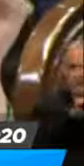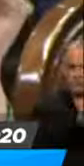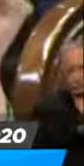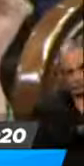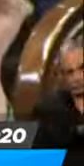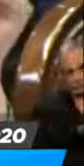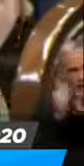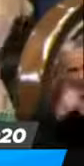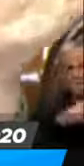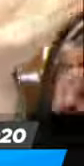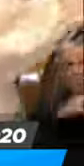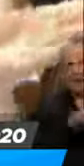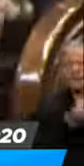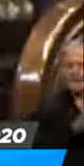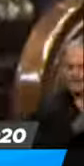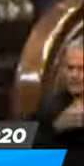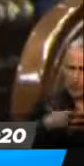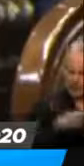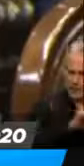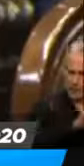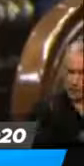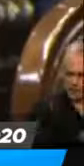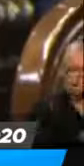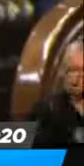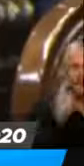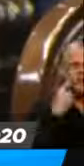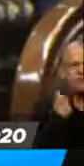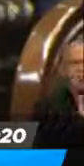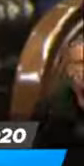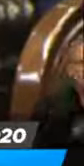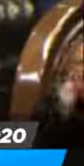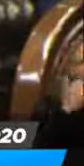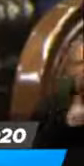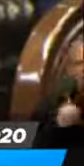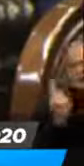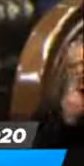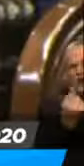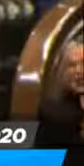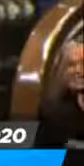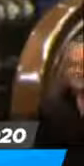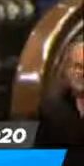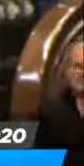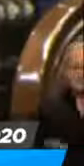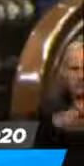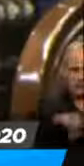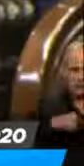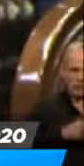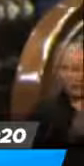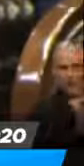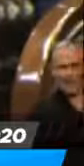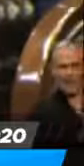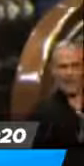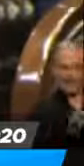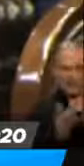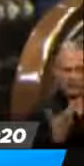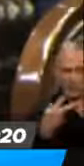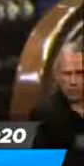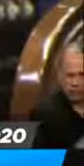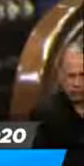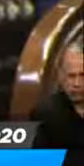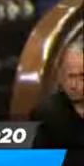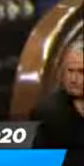protocolo del Ministerio de Salud, vive con su mamá sola. Y nosotros no le podemos restringir ni a ella ni a ninguno